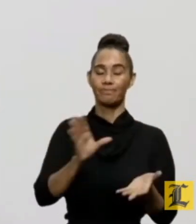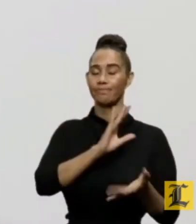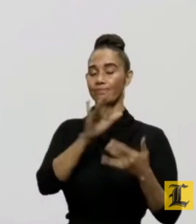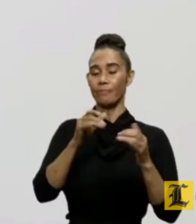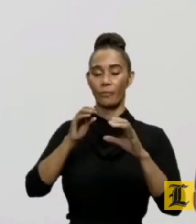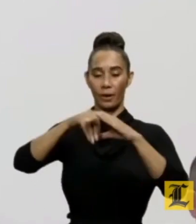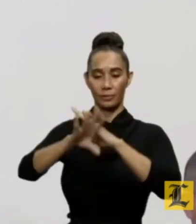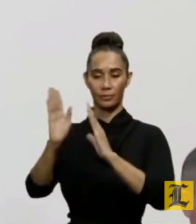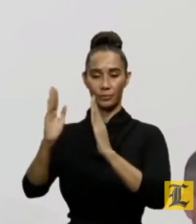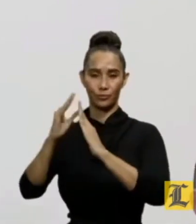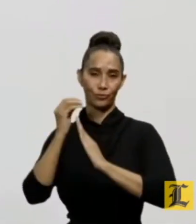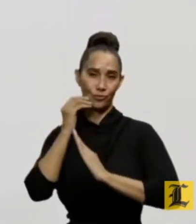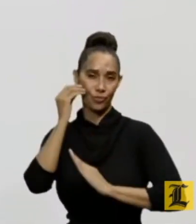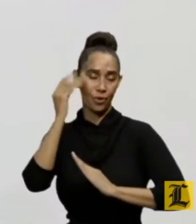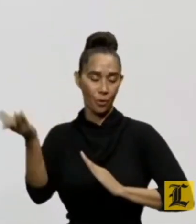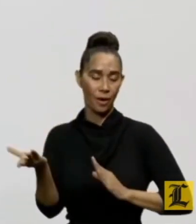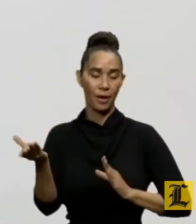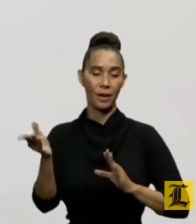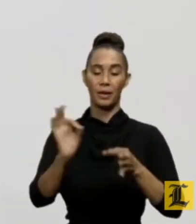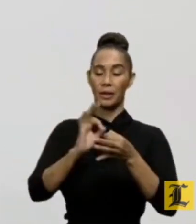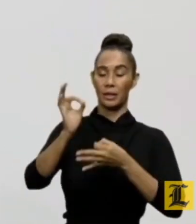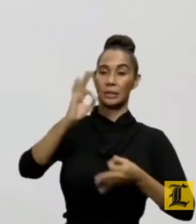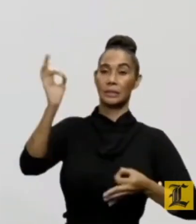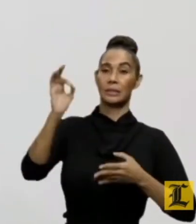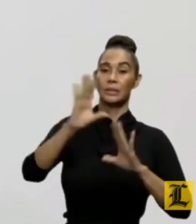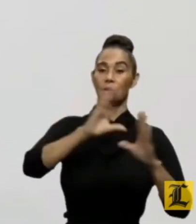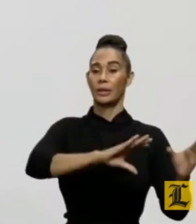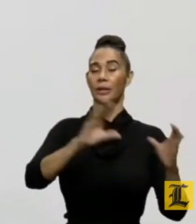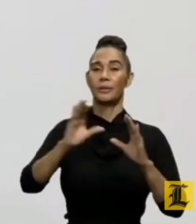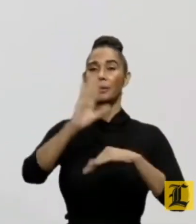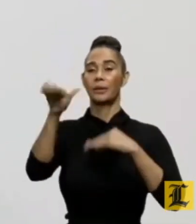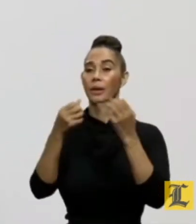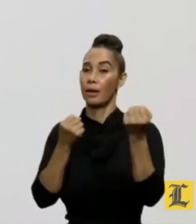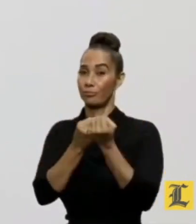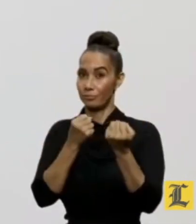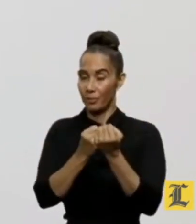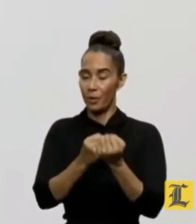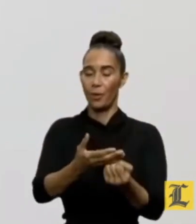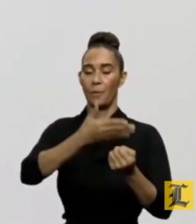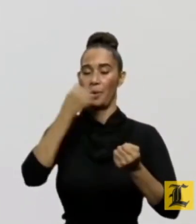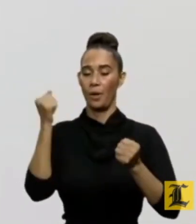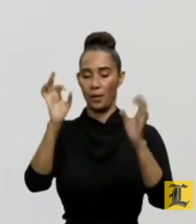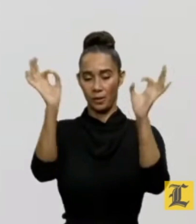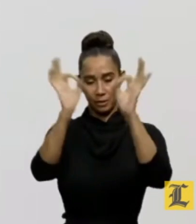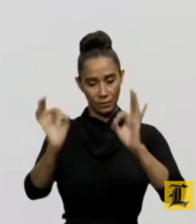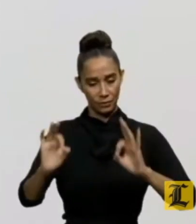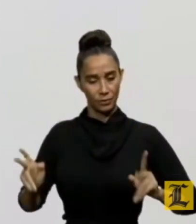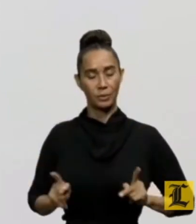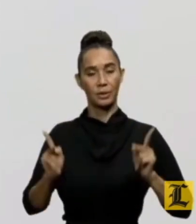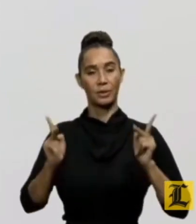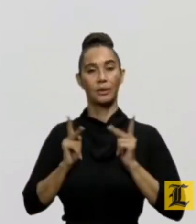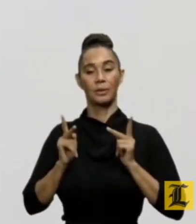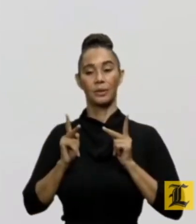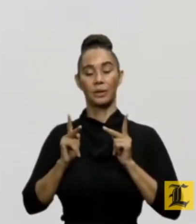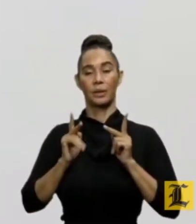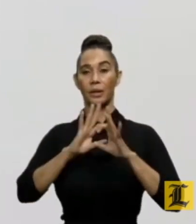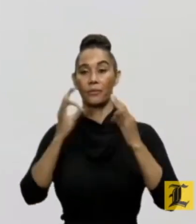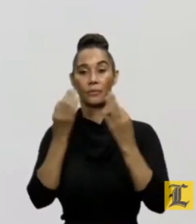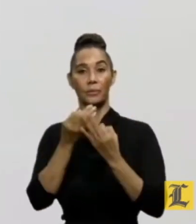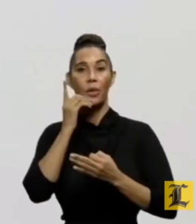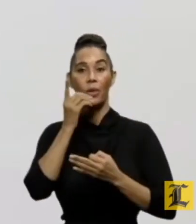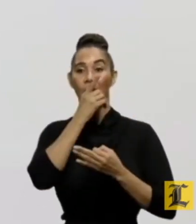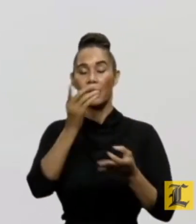a cada hogar. Y con el espíritu de ese objetivo común en favor del mejoramiento de la calidad de vida de nuestros compatriotas,